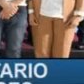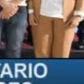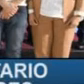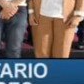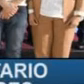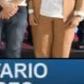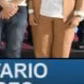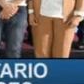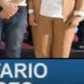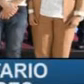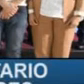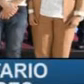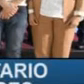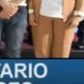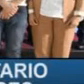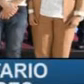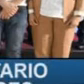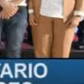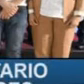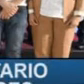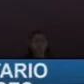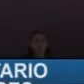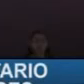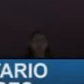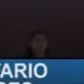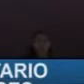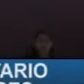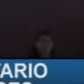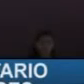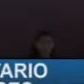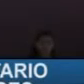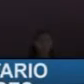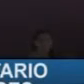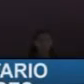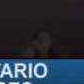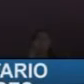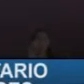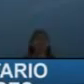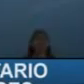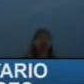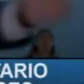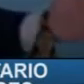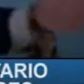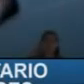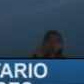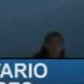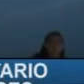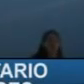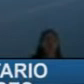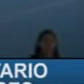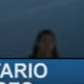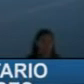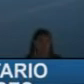al Estado para poder llevar adelante este tiempo tan difícil que fue el tiempo de la pandemia el tiempo de la guerra y también el tiempo que